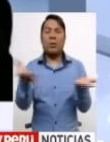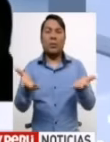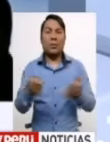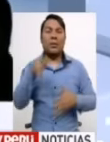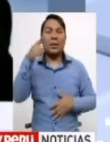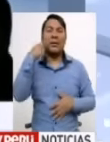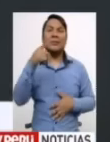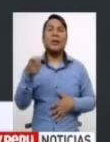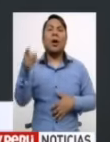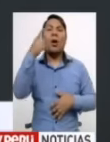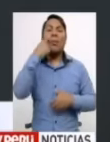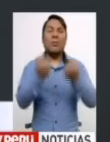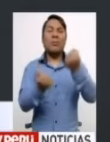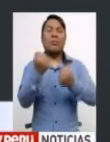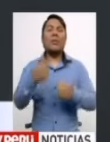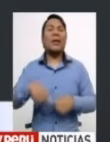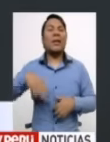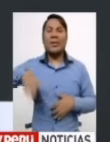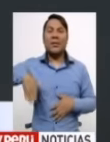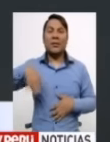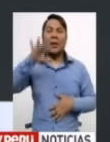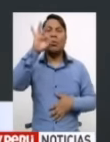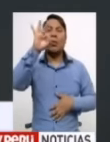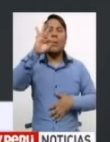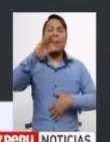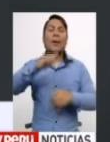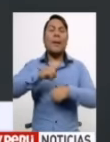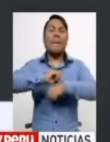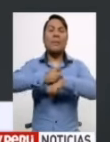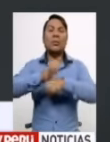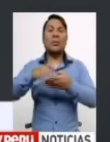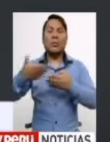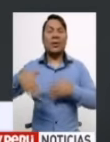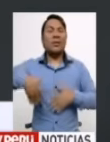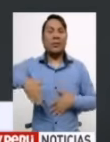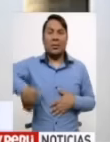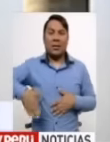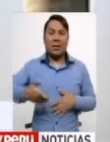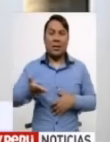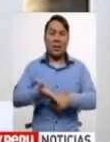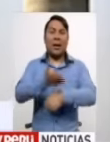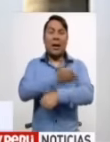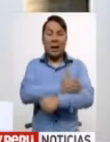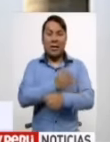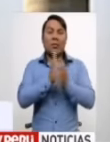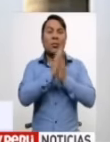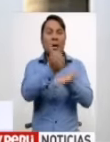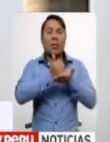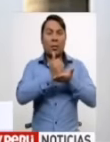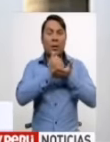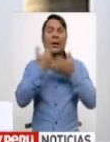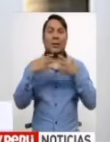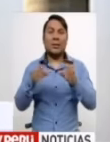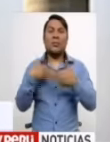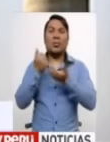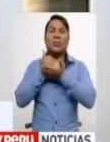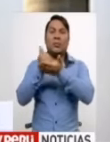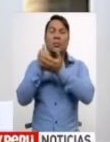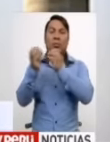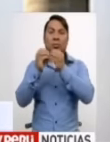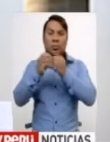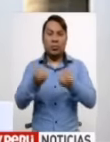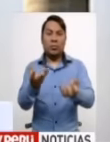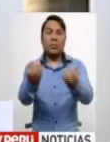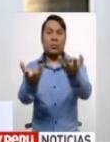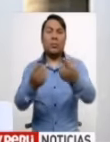declararse en emergencia 9 minutos después del primer aviso de alerta. Este audio formará parte de las investigaciones que ya realizan